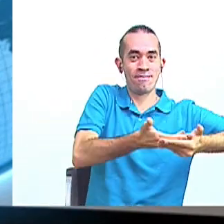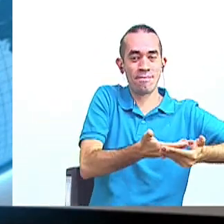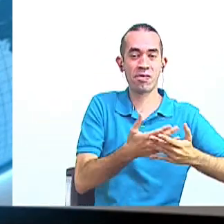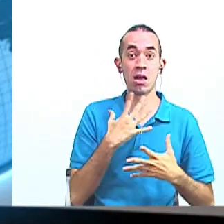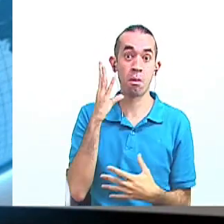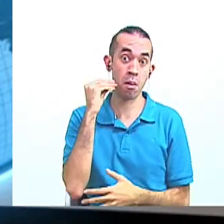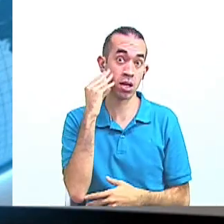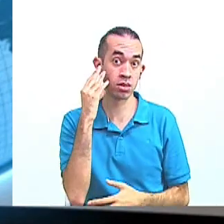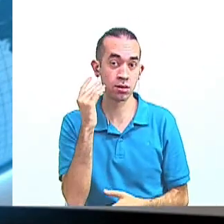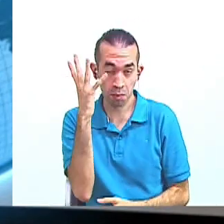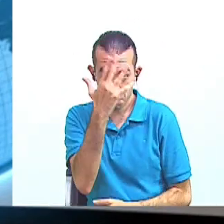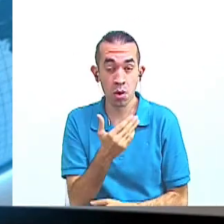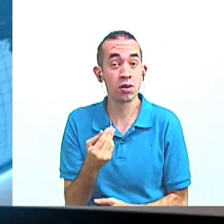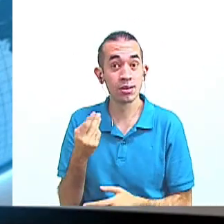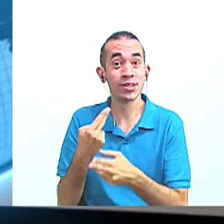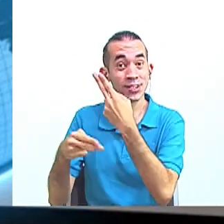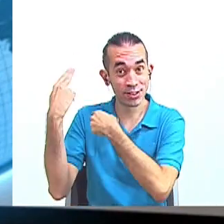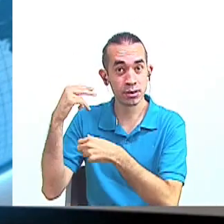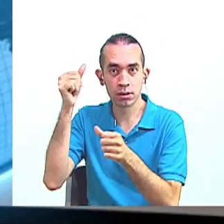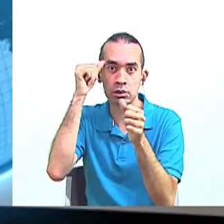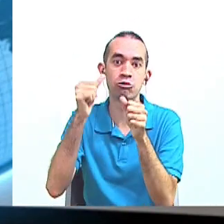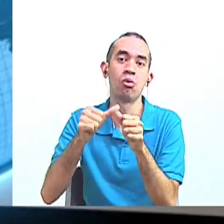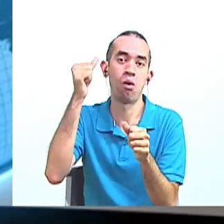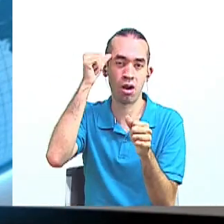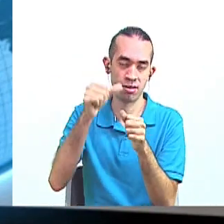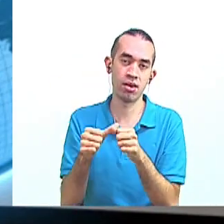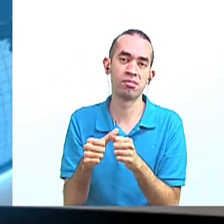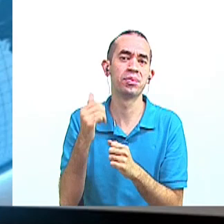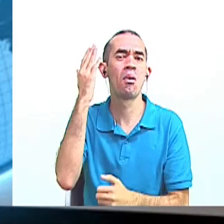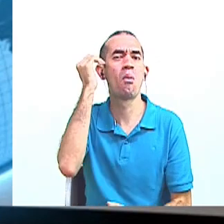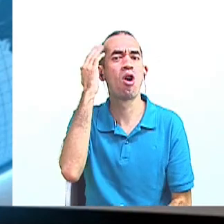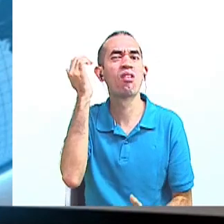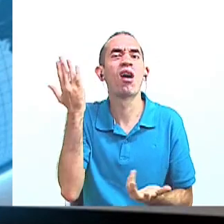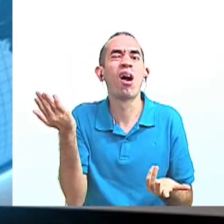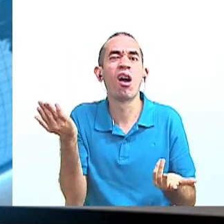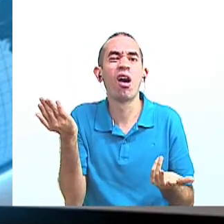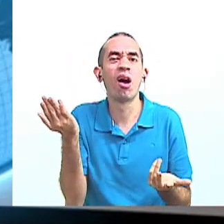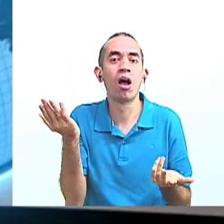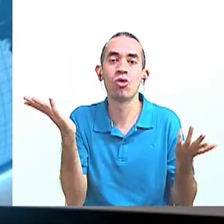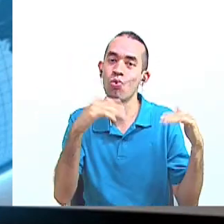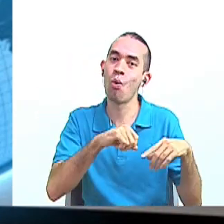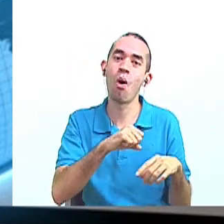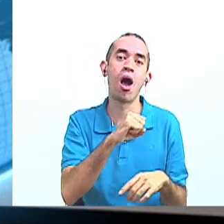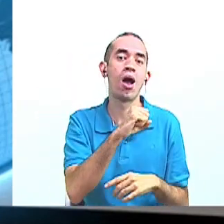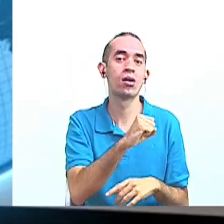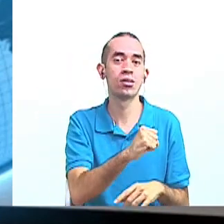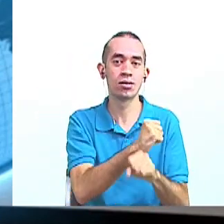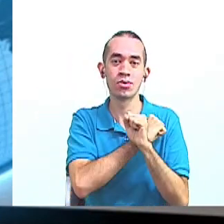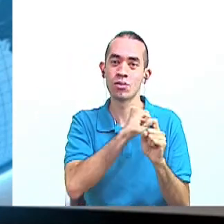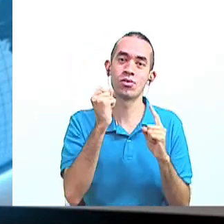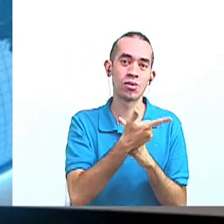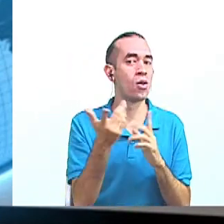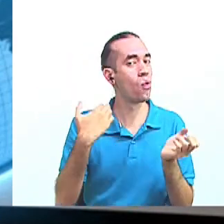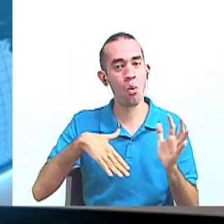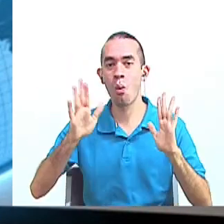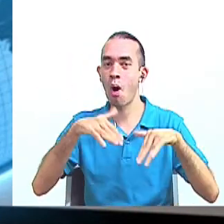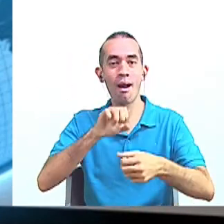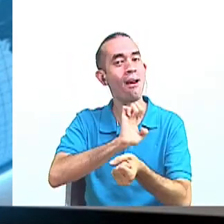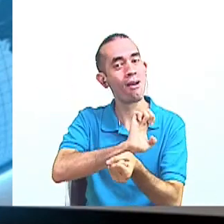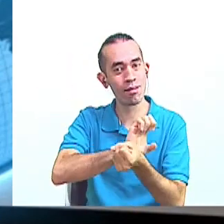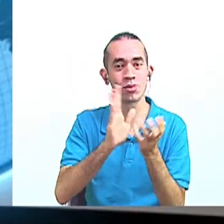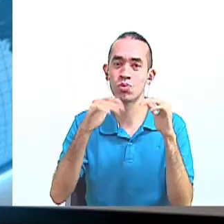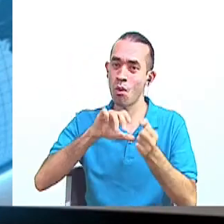historia bonita, hay que recordar que esto se debía a que no existía seguro social, no existían EVAIS, no